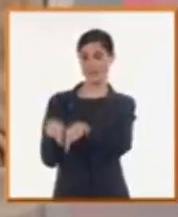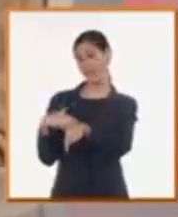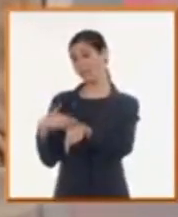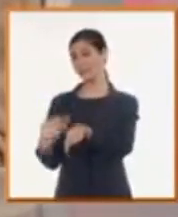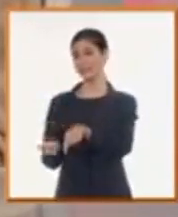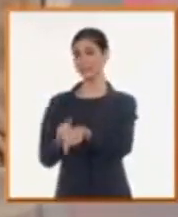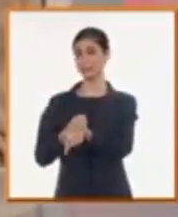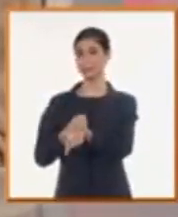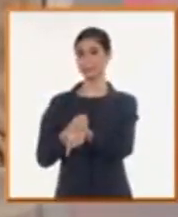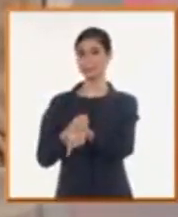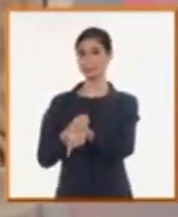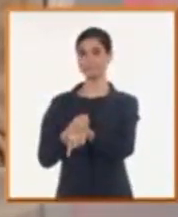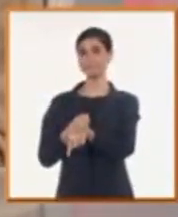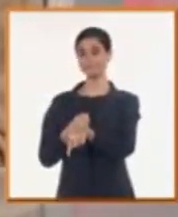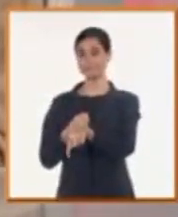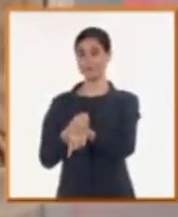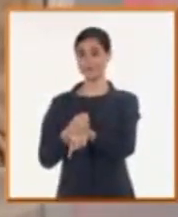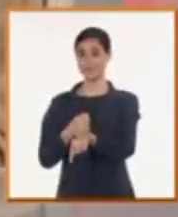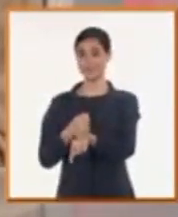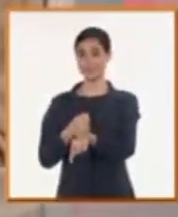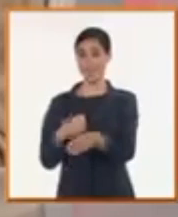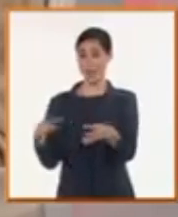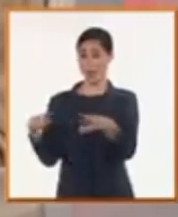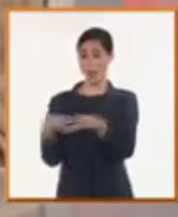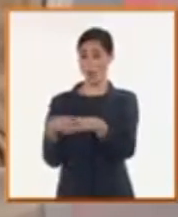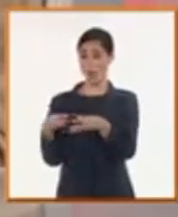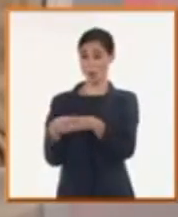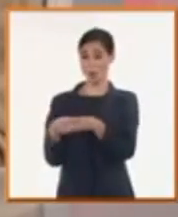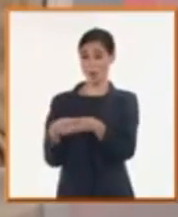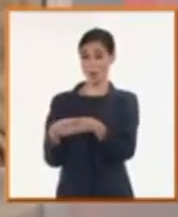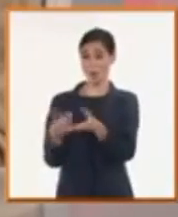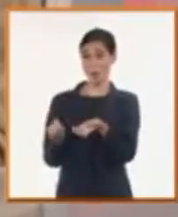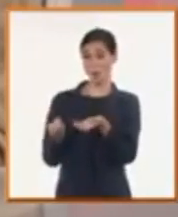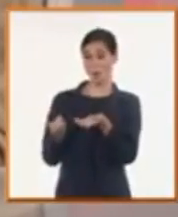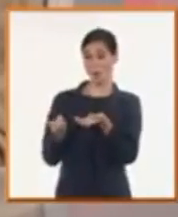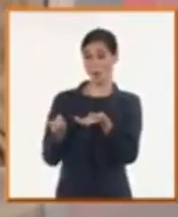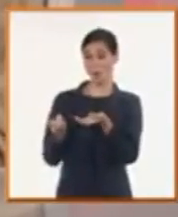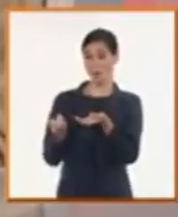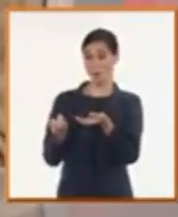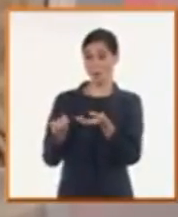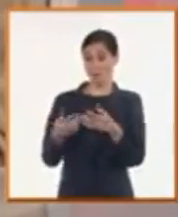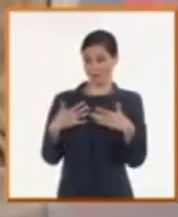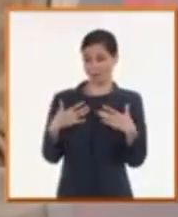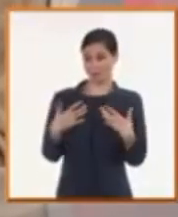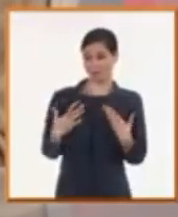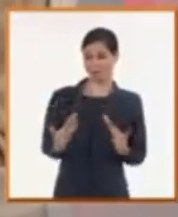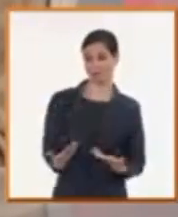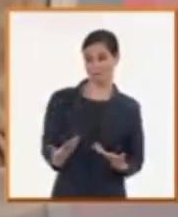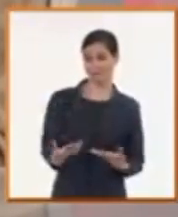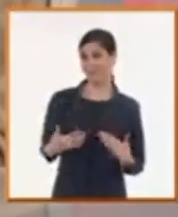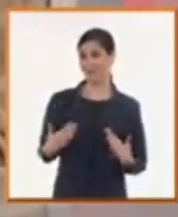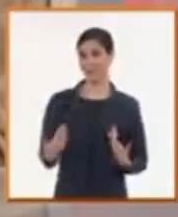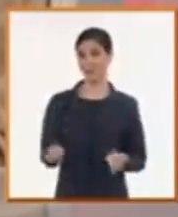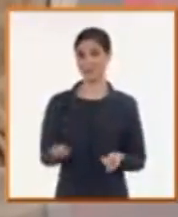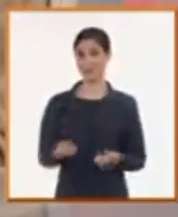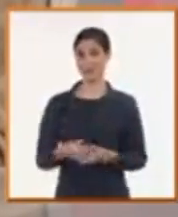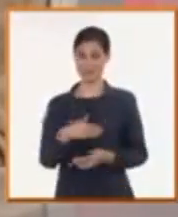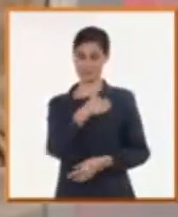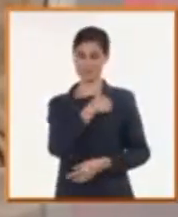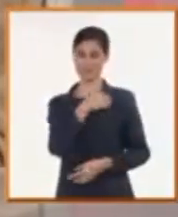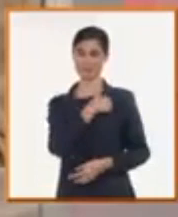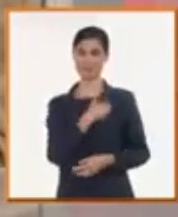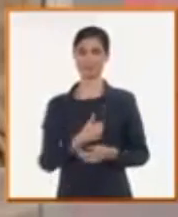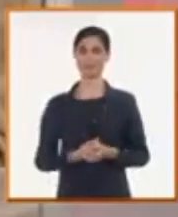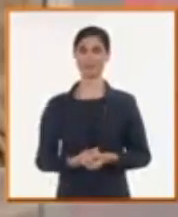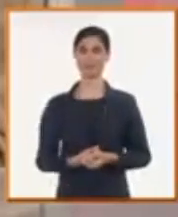resultado un debilitamiento sustancial del poder de la fuerza, de las FAPLA concretamente. Y